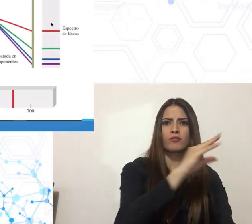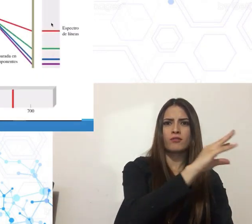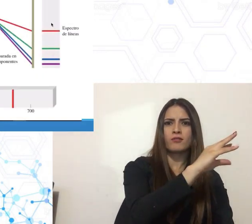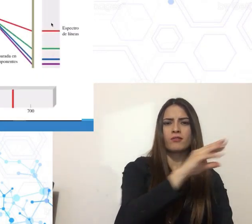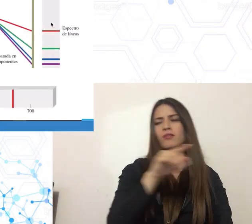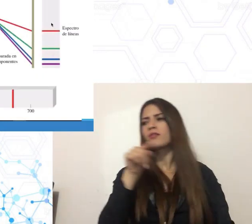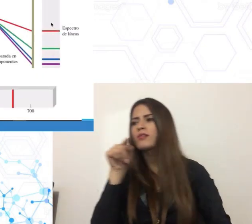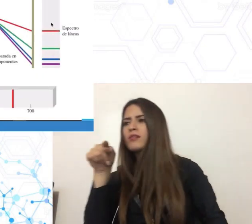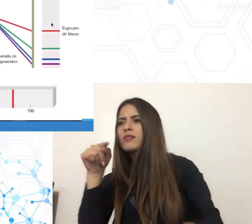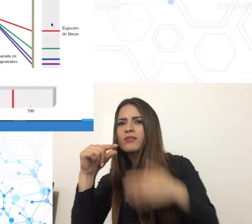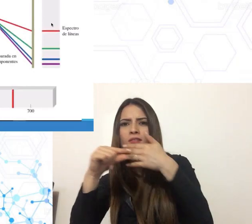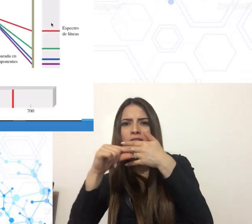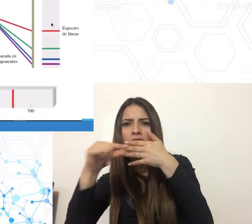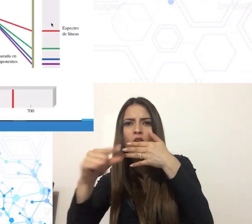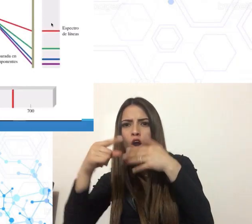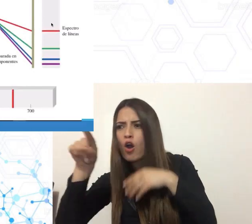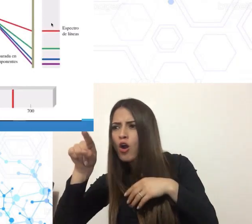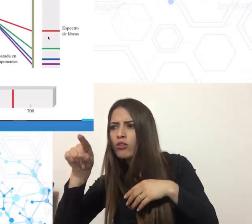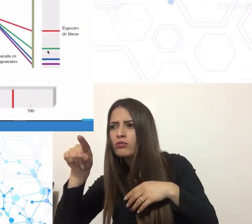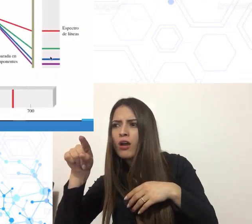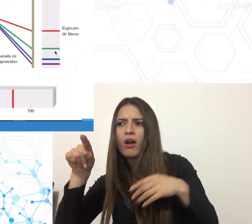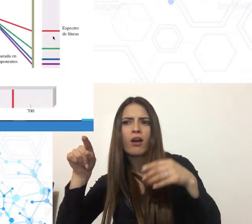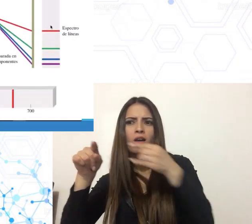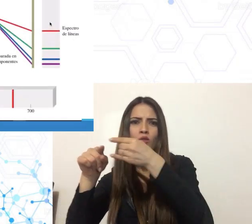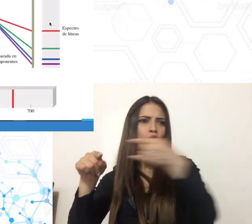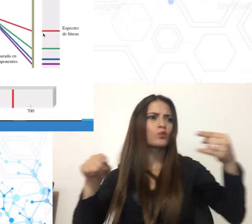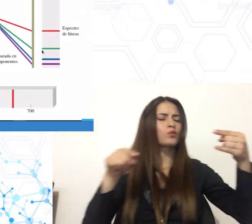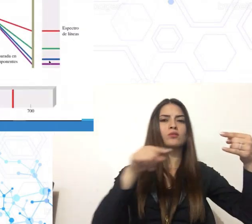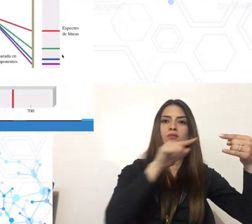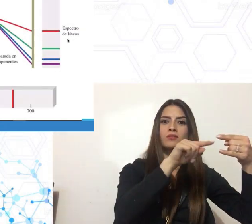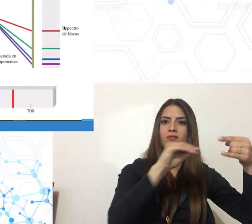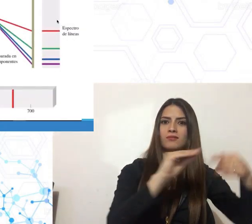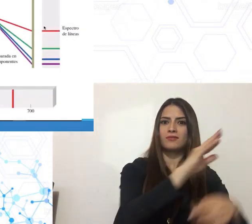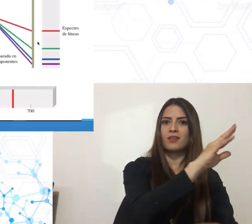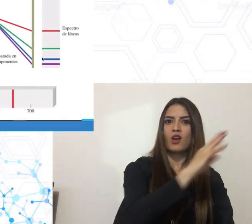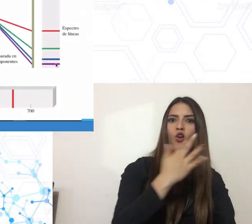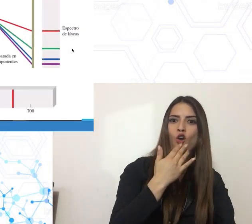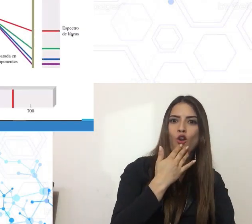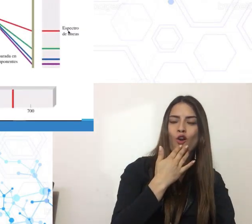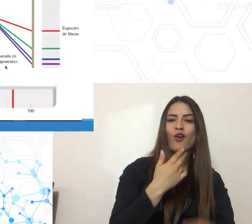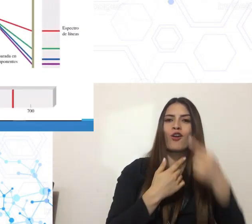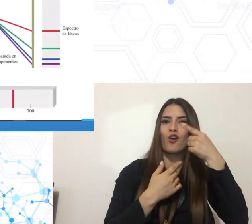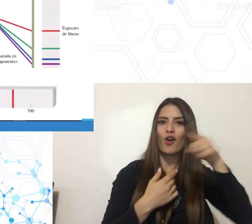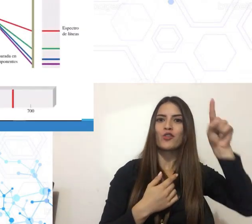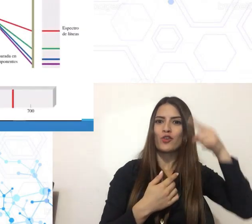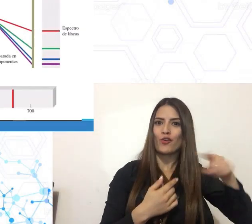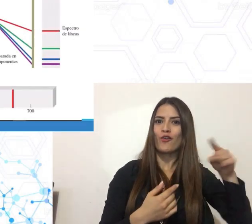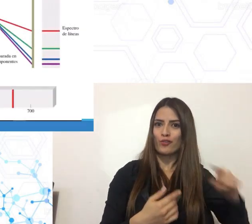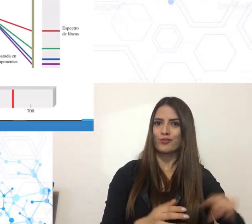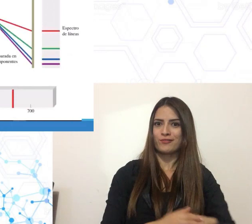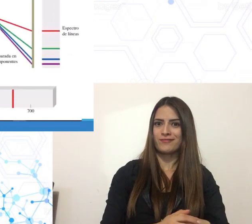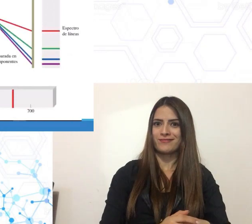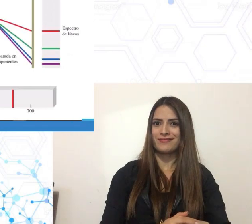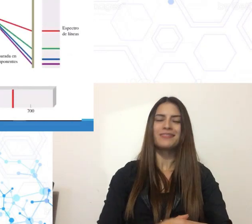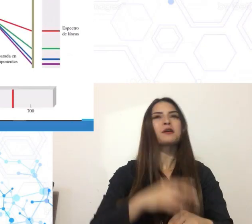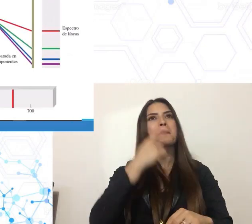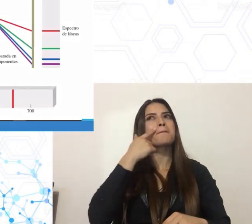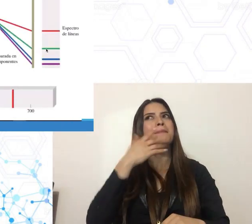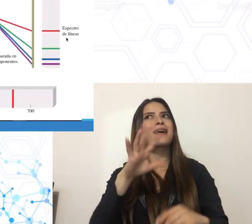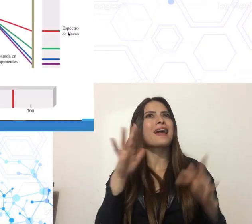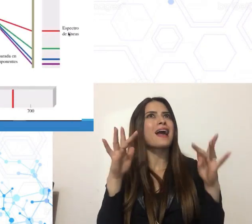químicos que se van obviamente descubriendo en la naturaleza a través de lo que se conoce como el espectro de